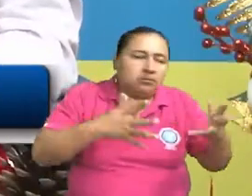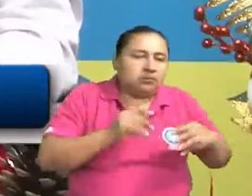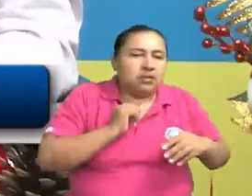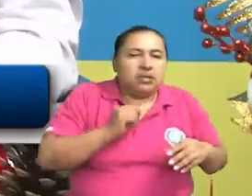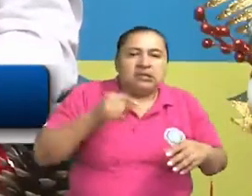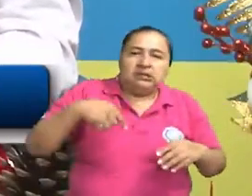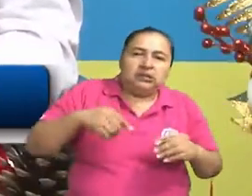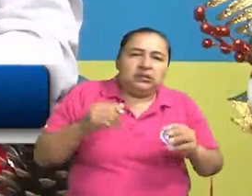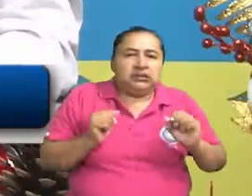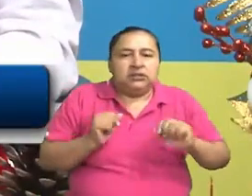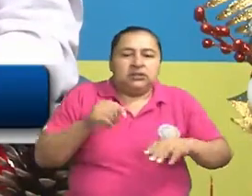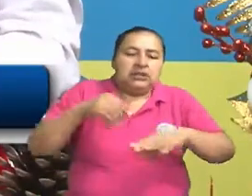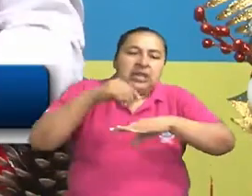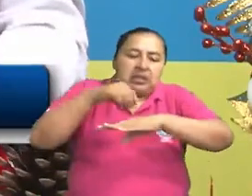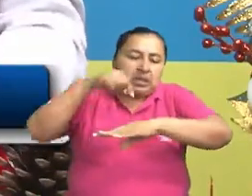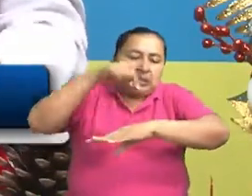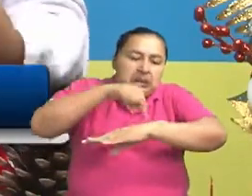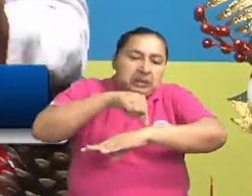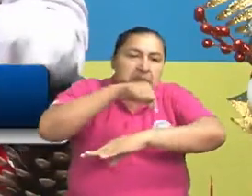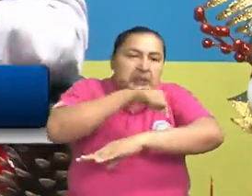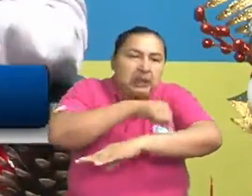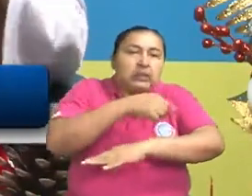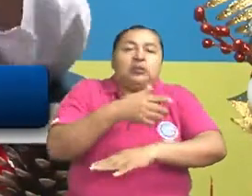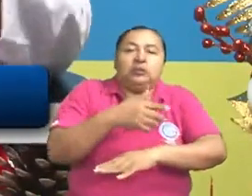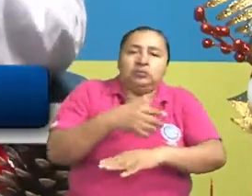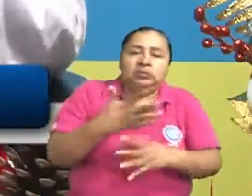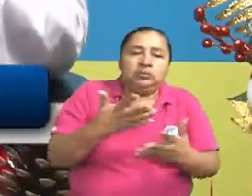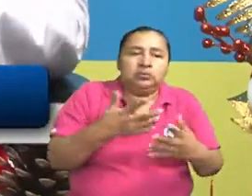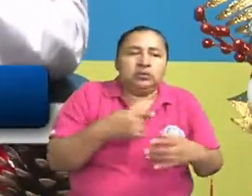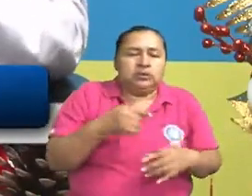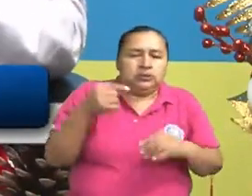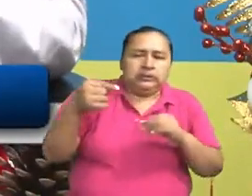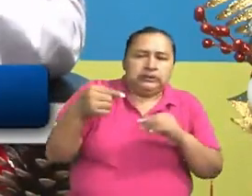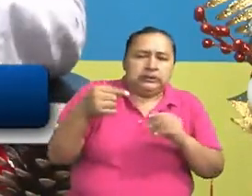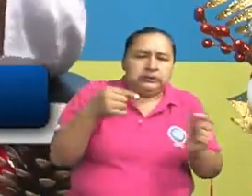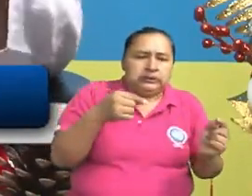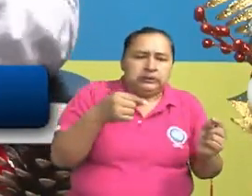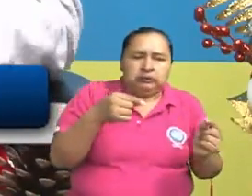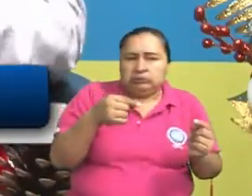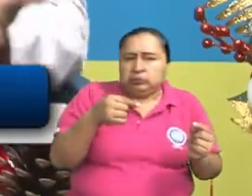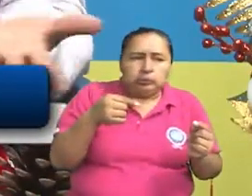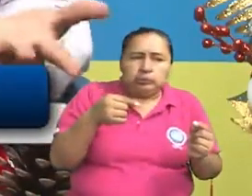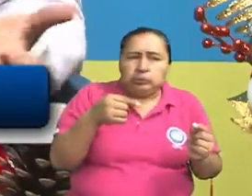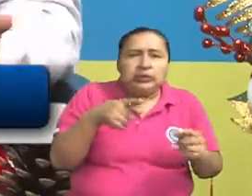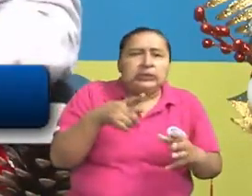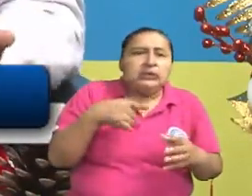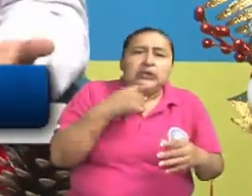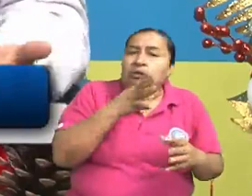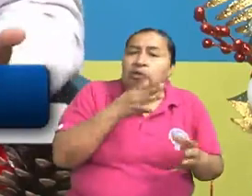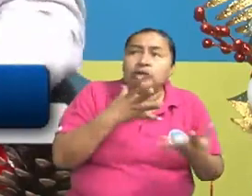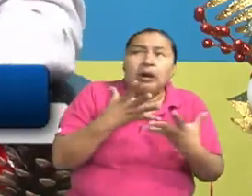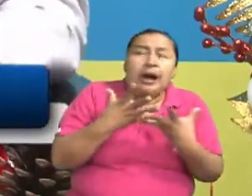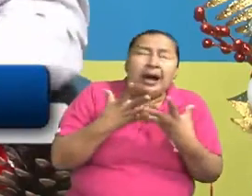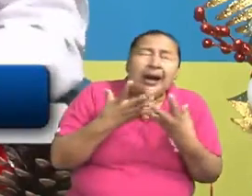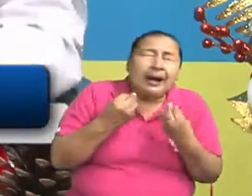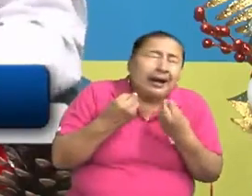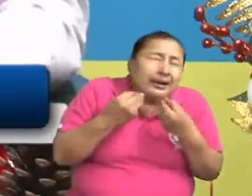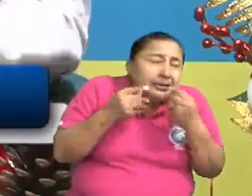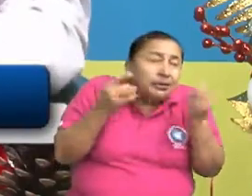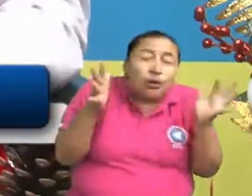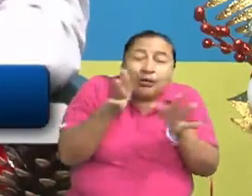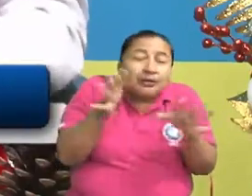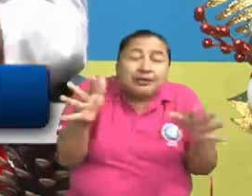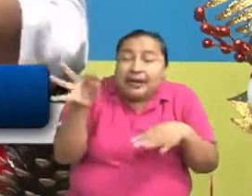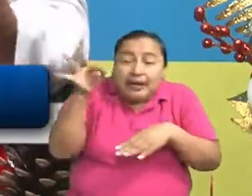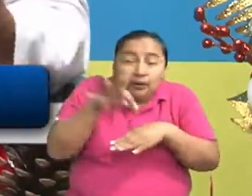quietos, ¿no? No se van a quedar quietos y pues la relación de una aguja y un niño, o sea, los niños le tienen un pavor, terror, sí, horroroso.